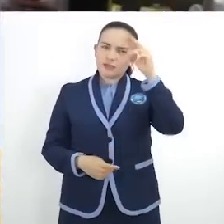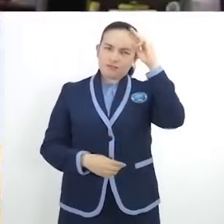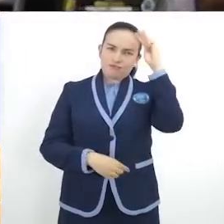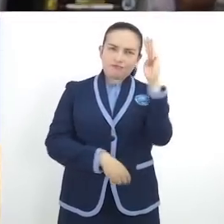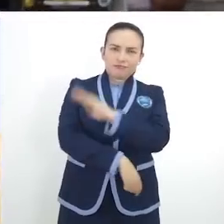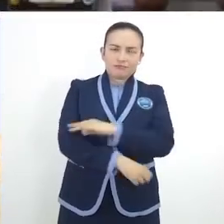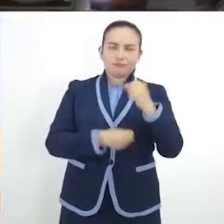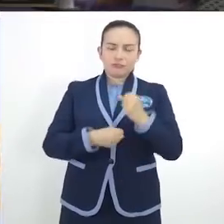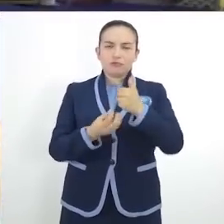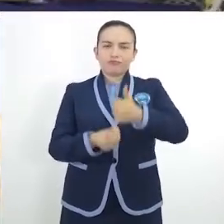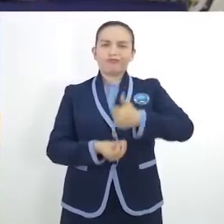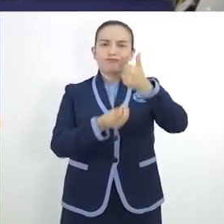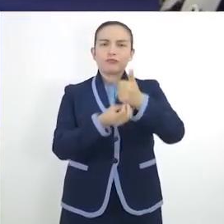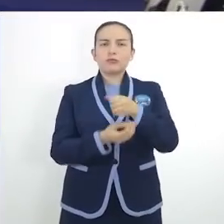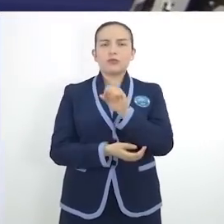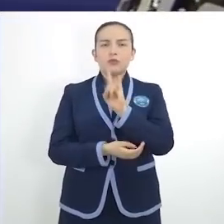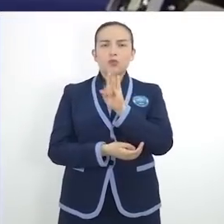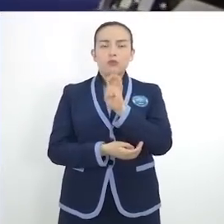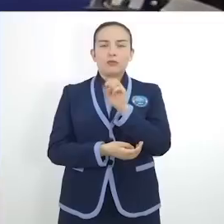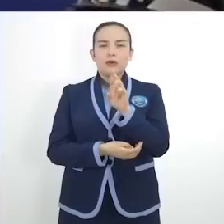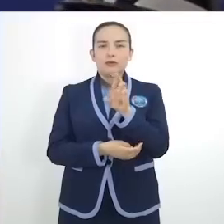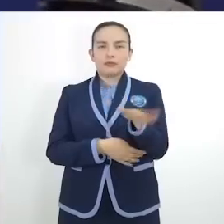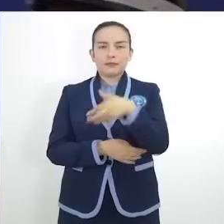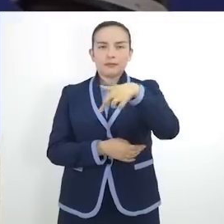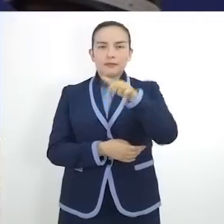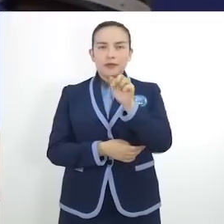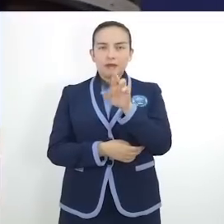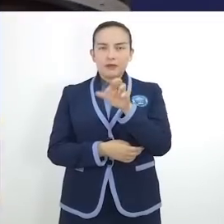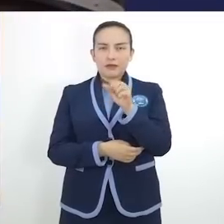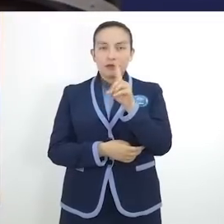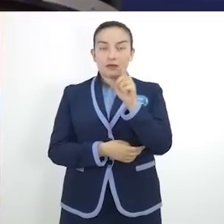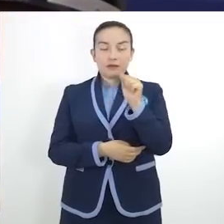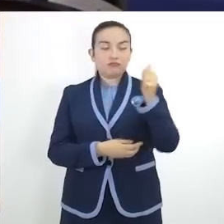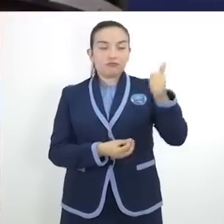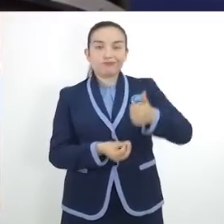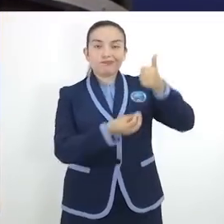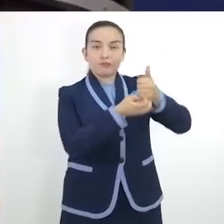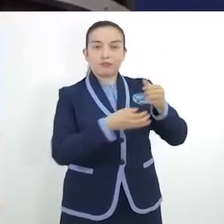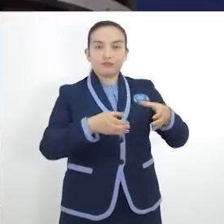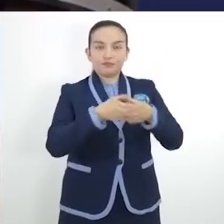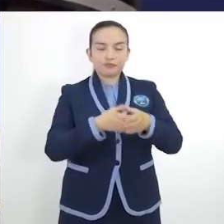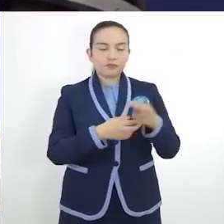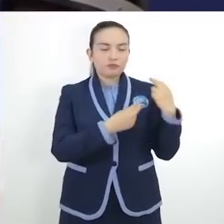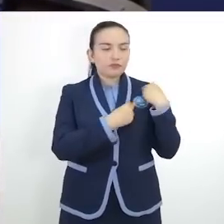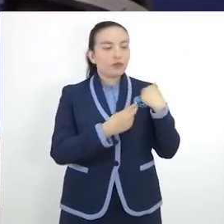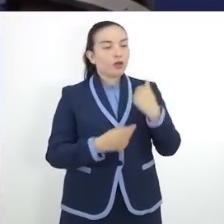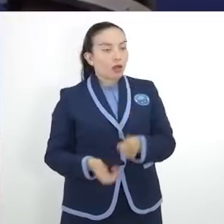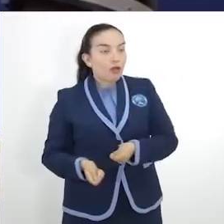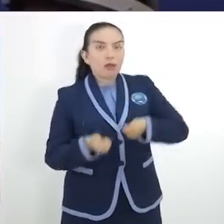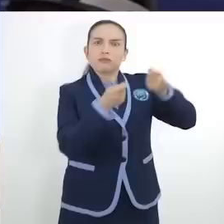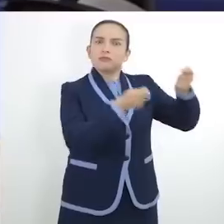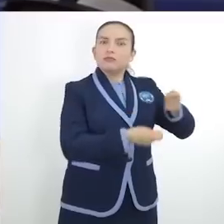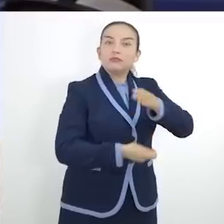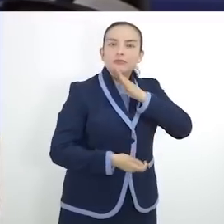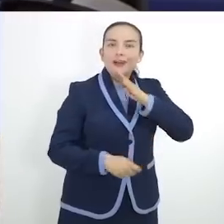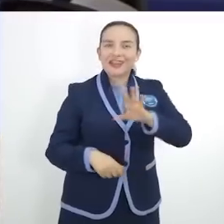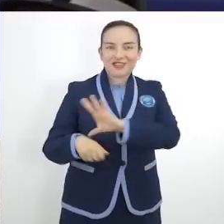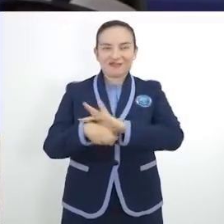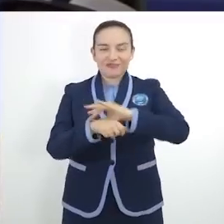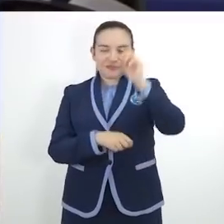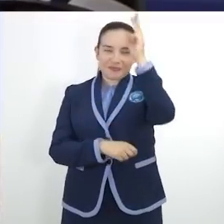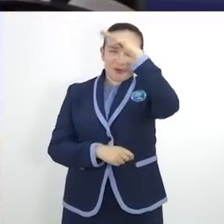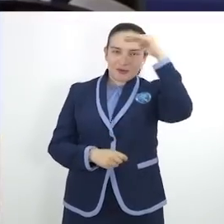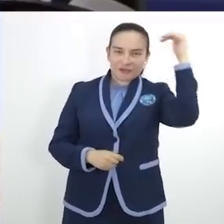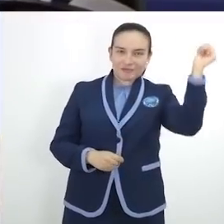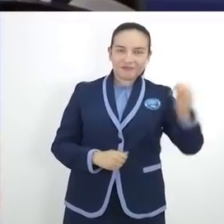Coronel Uber Orlando Pulido Parada, comandante de la unidad del Batallón de Policía Militar número 15, Bacatá, a la doctora